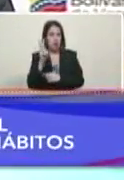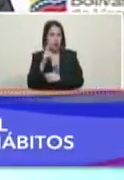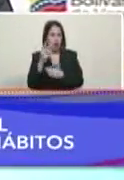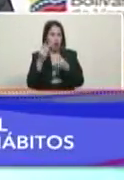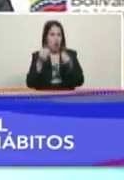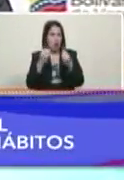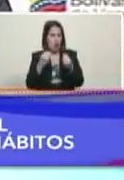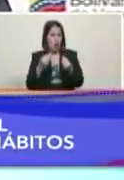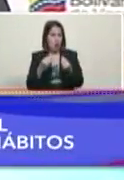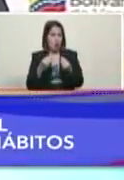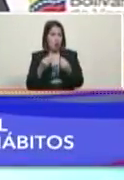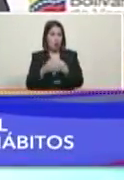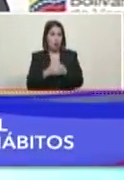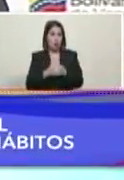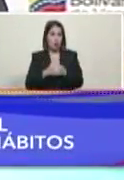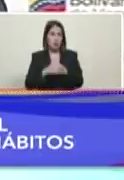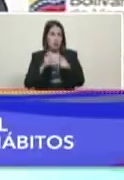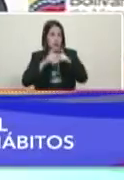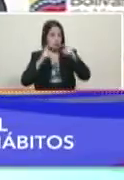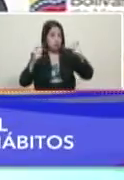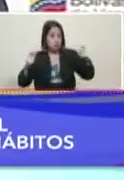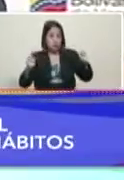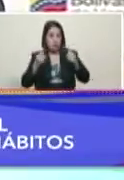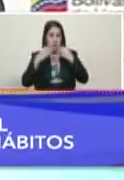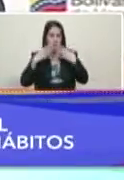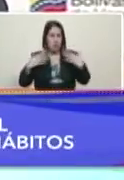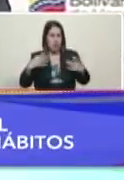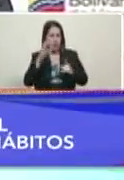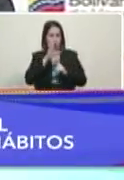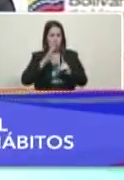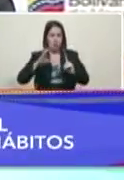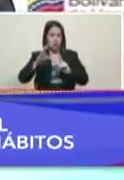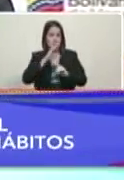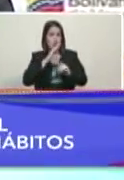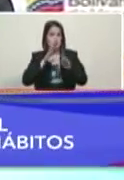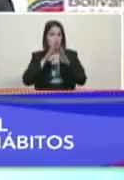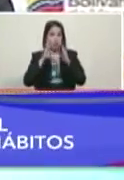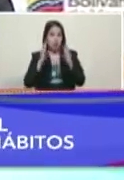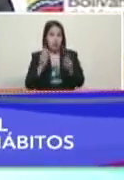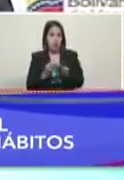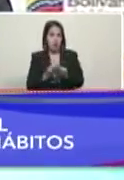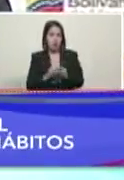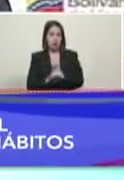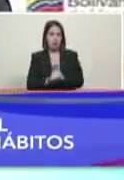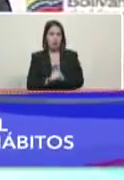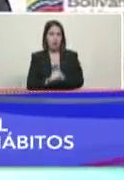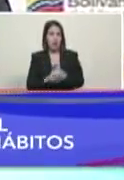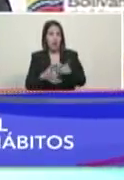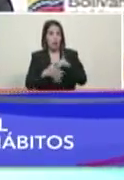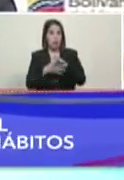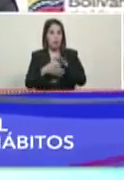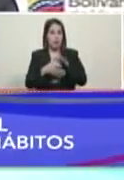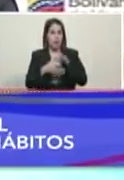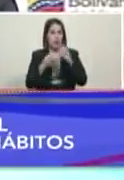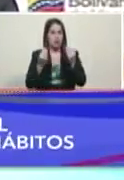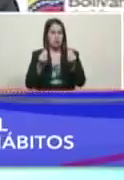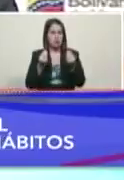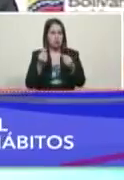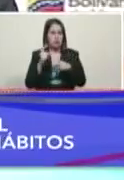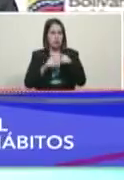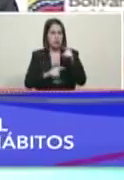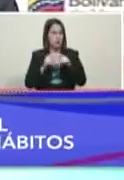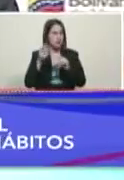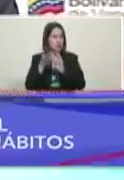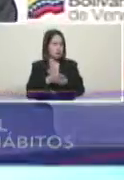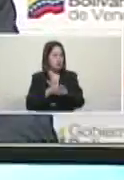hermosos, grandiosos, que conserva de la cultura mundial y americana y venezolana nuestra Biblioteca